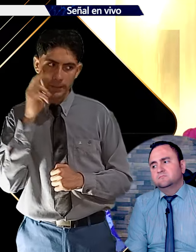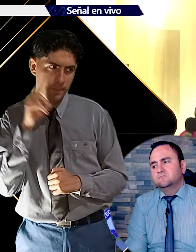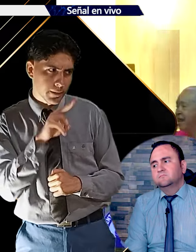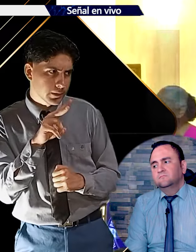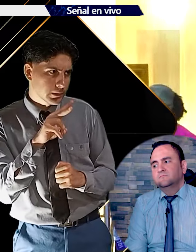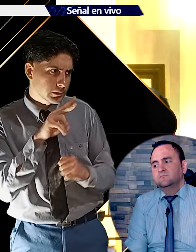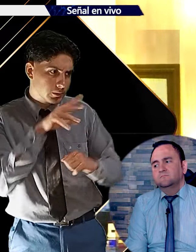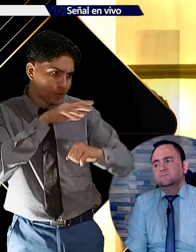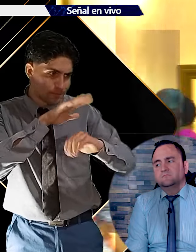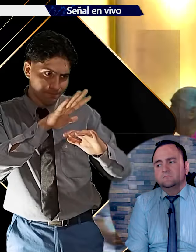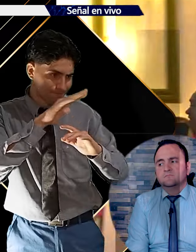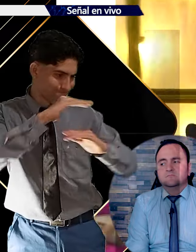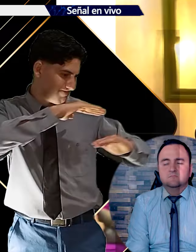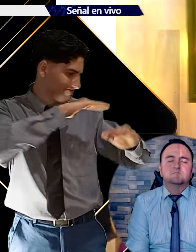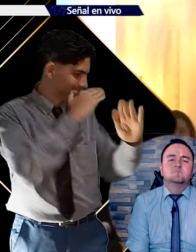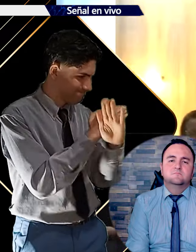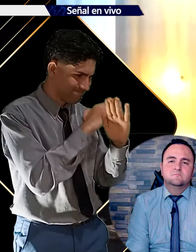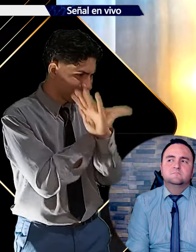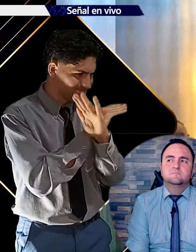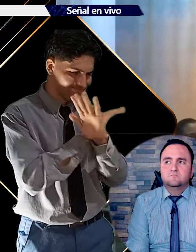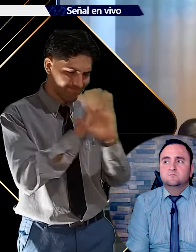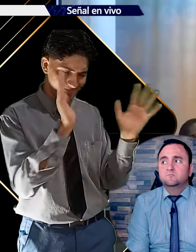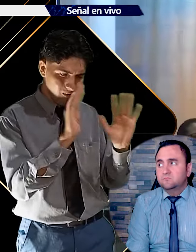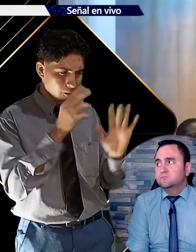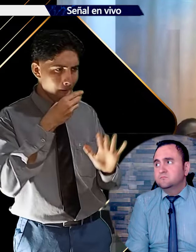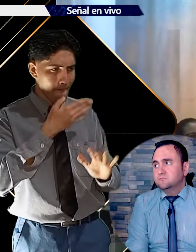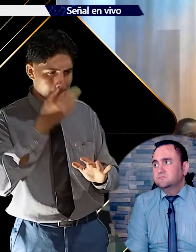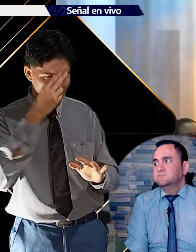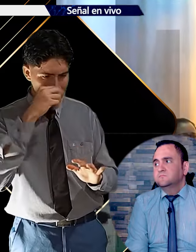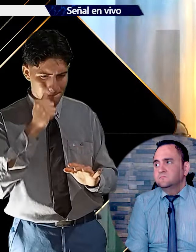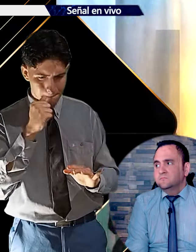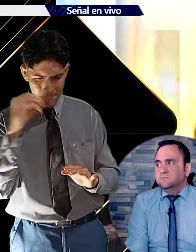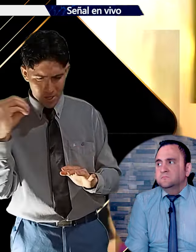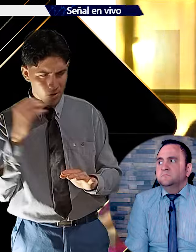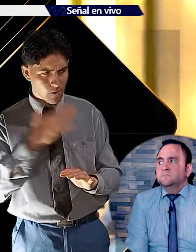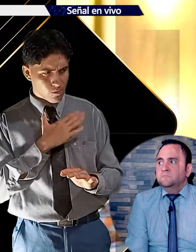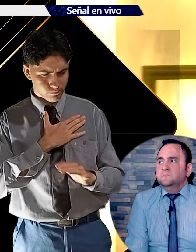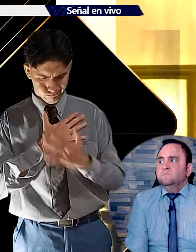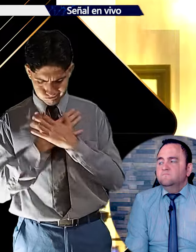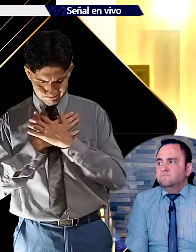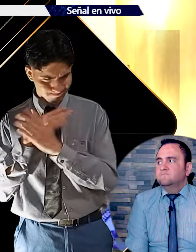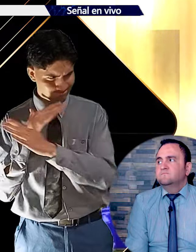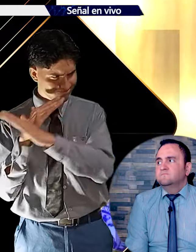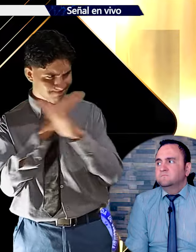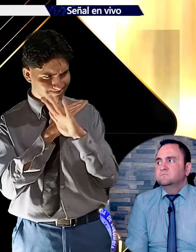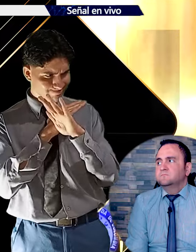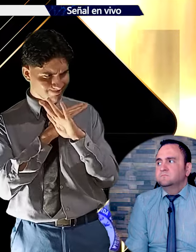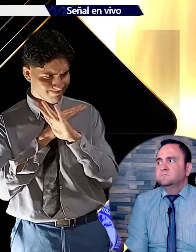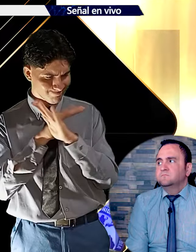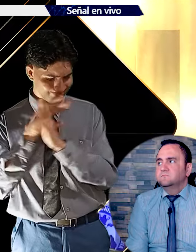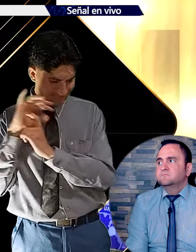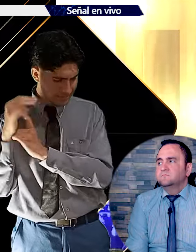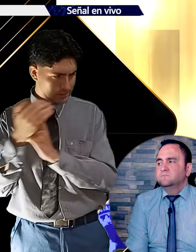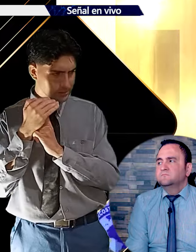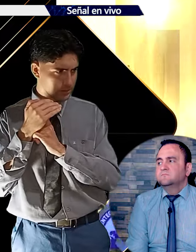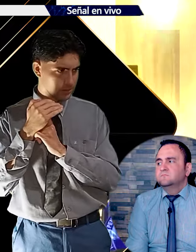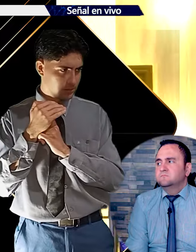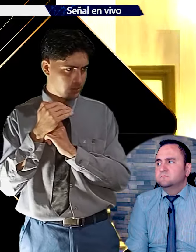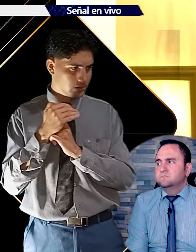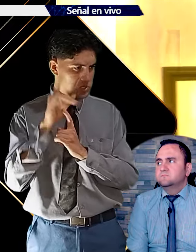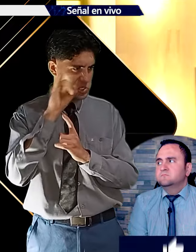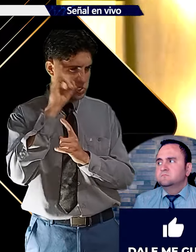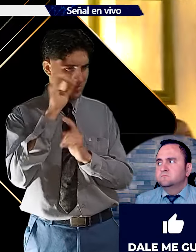para acá. Será arrebatado el botín del valiente. Será quitado el cautivo del tirano. Yo, dice Jehová, el león de la tribu de